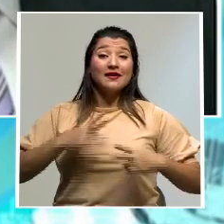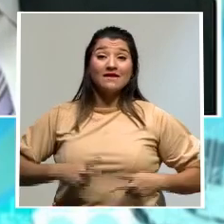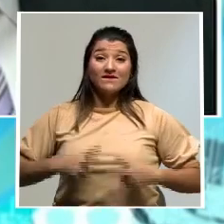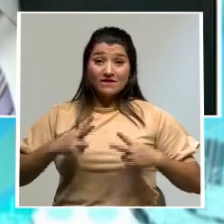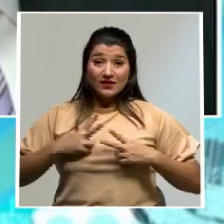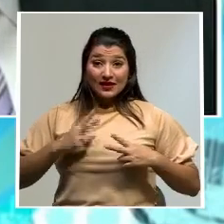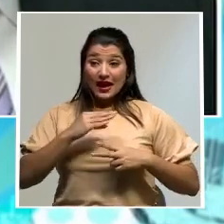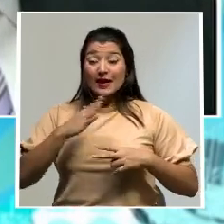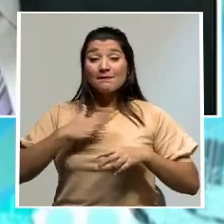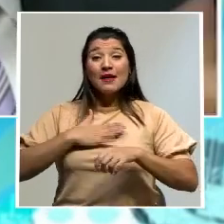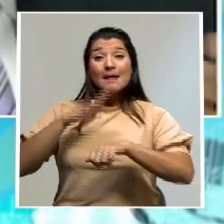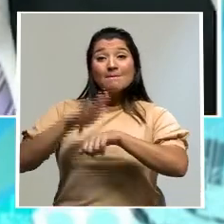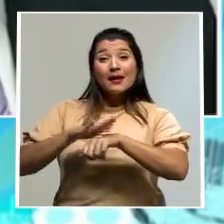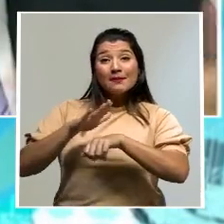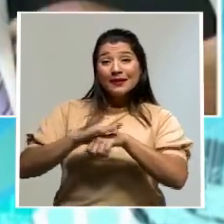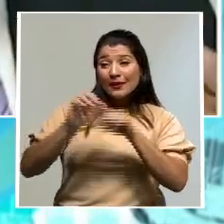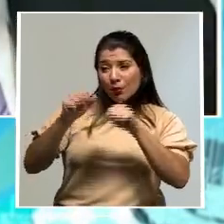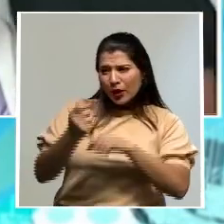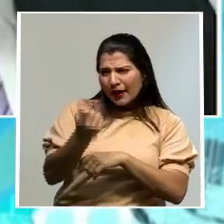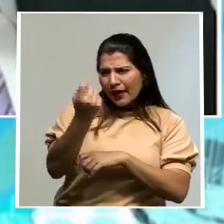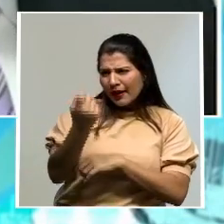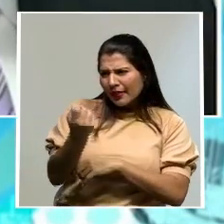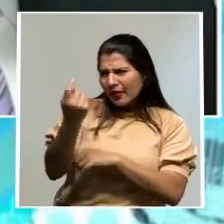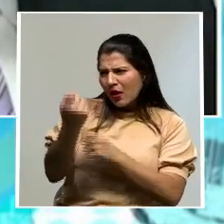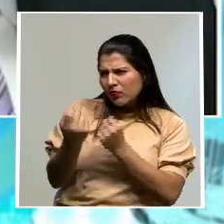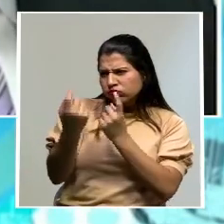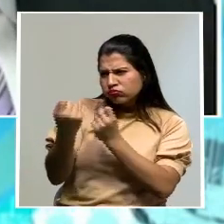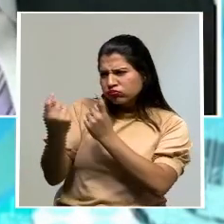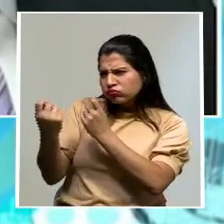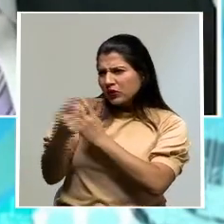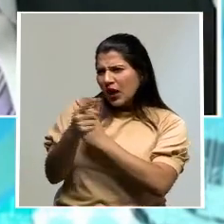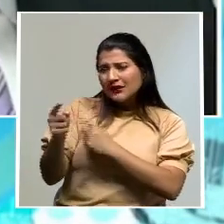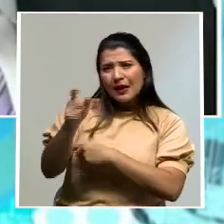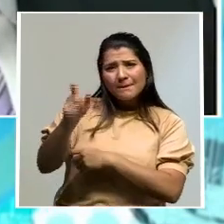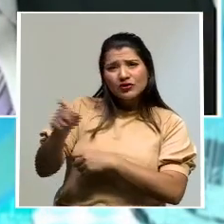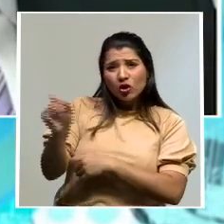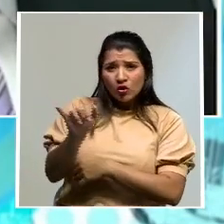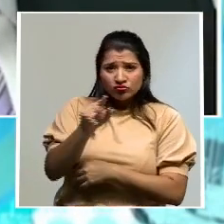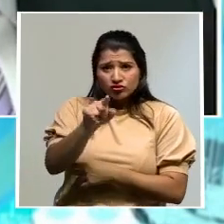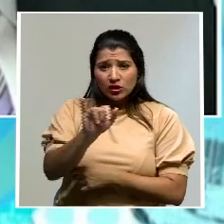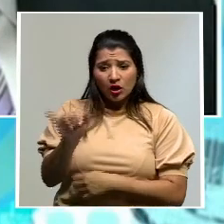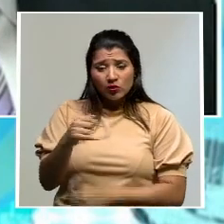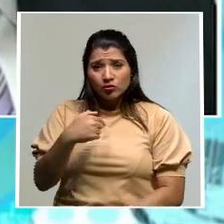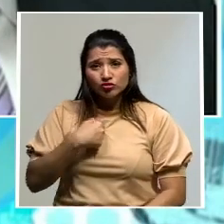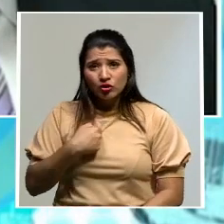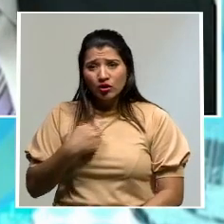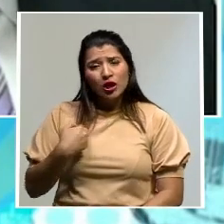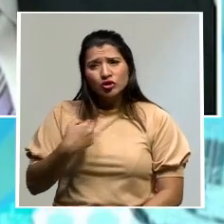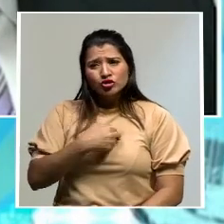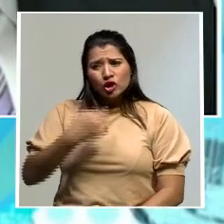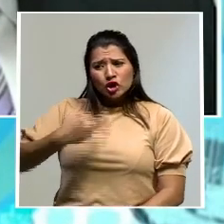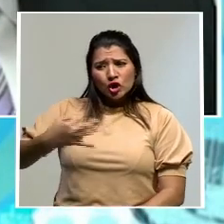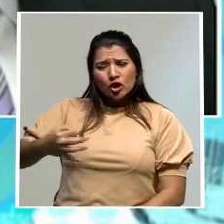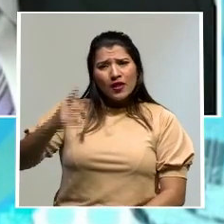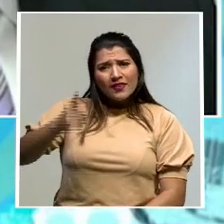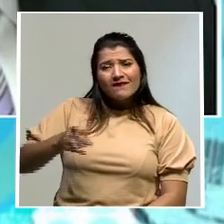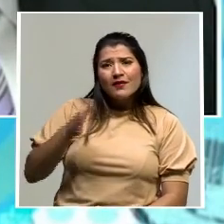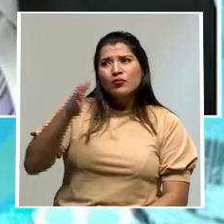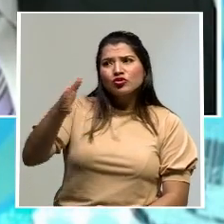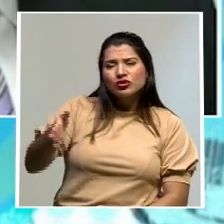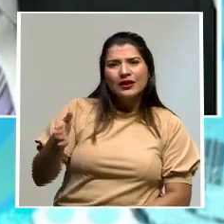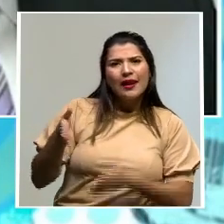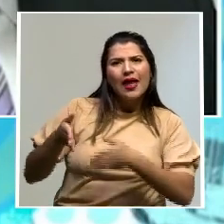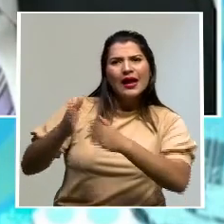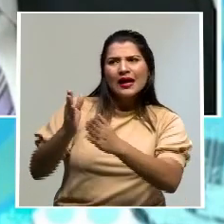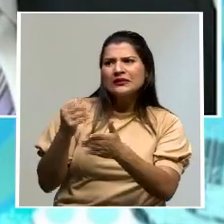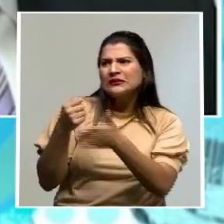comprender a las personas como usted o como yo, Ernesto, que todos los días tenemos que salir a la calle a